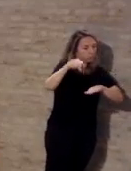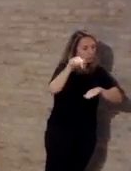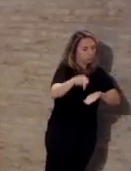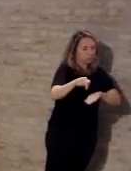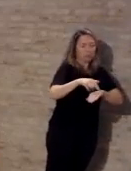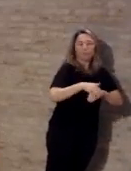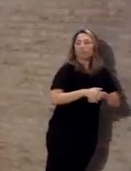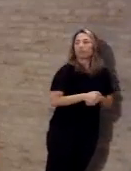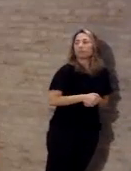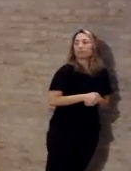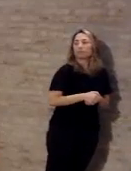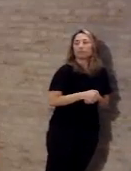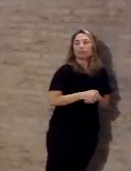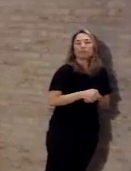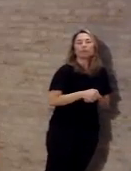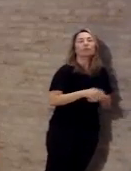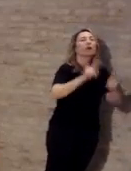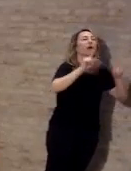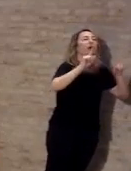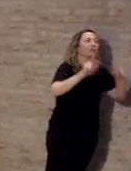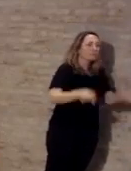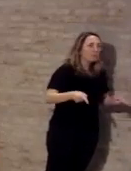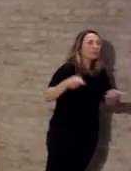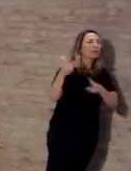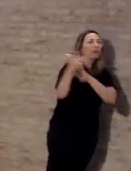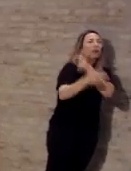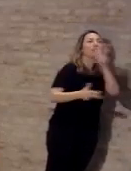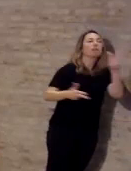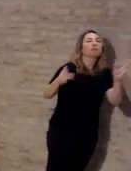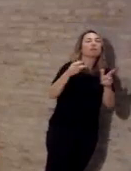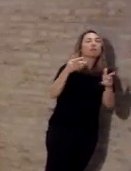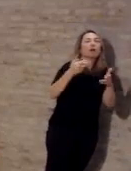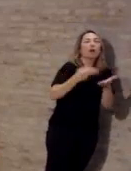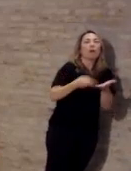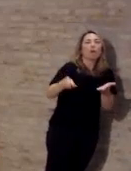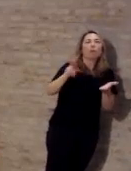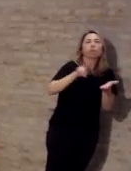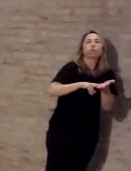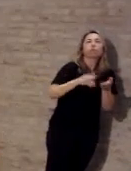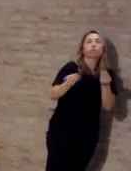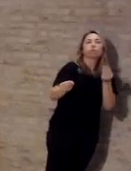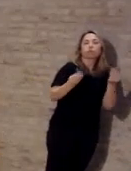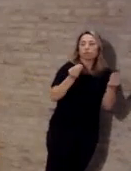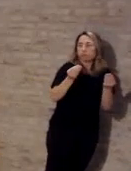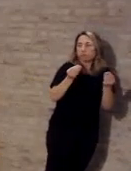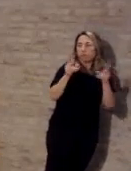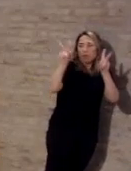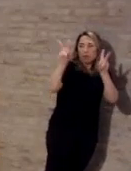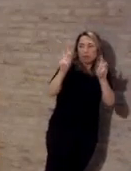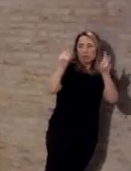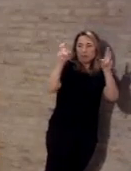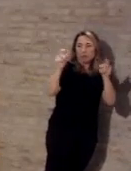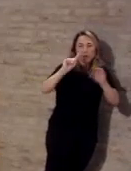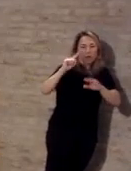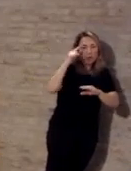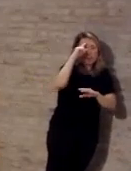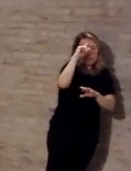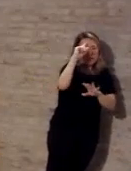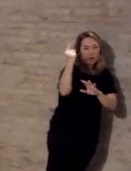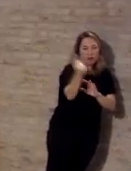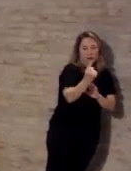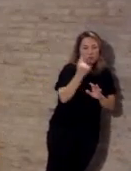mesa eh también retomando un poco lo que estaban hablando eh sobre lo que hablaron ustedes